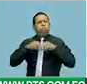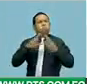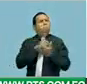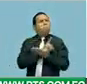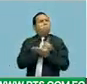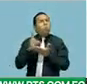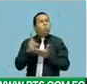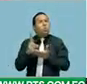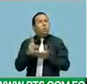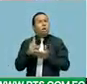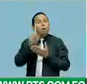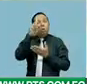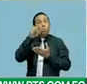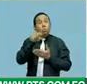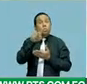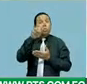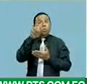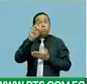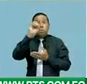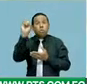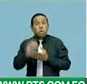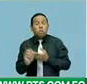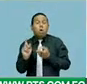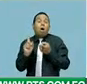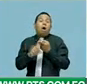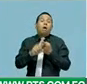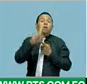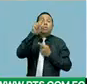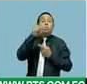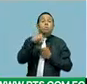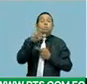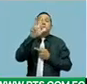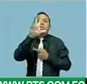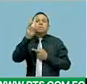del 1.2% al 1.36%, informó Javier Rosero.